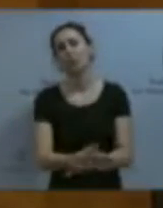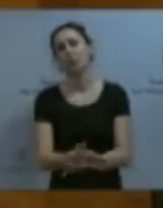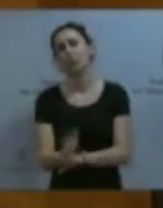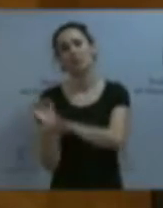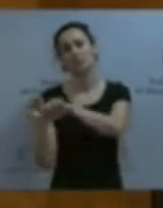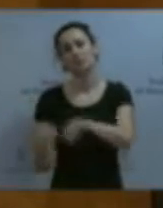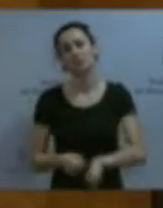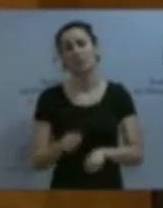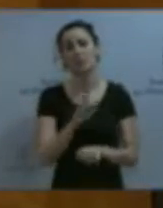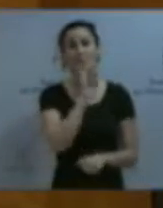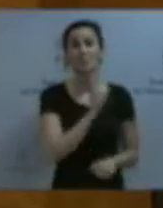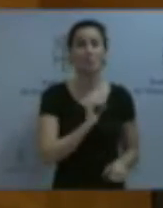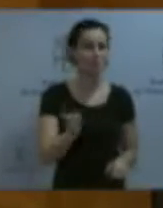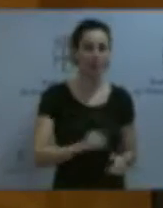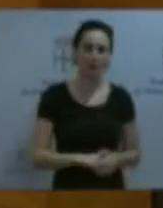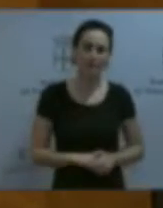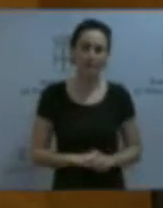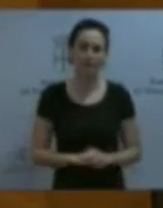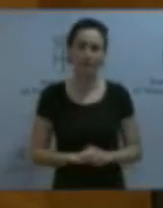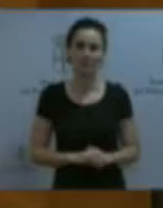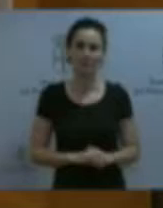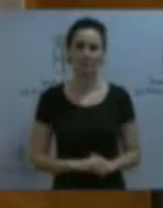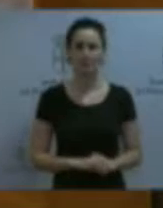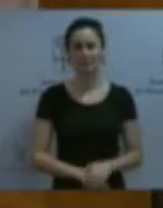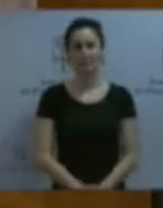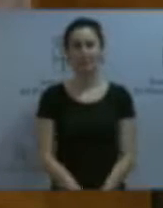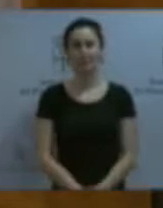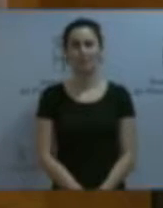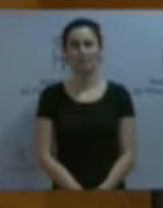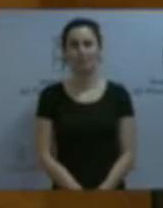la llamada y que no son derivadas, evidentemente.